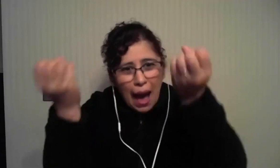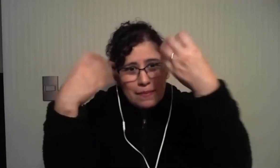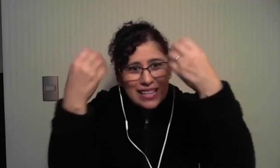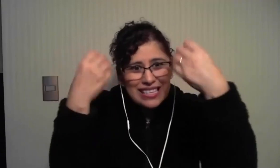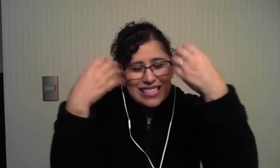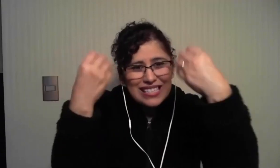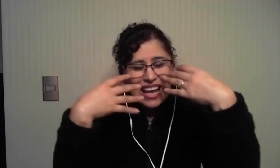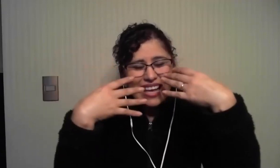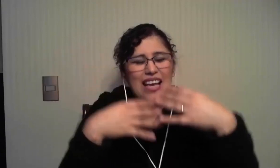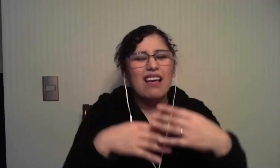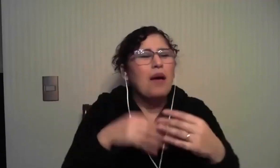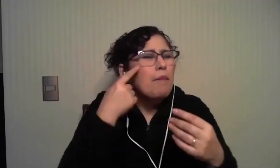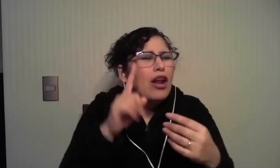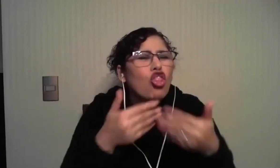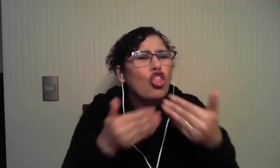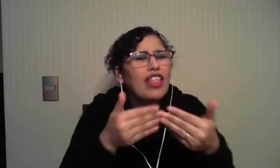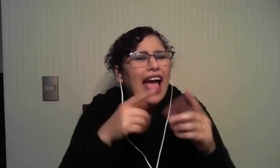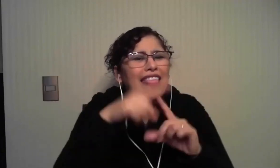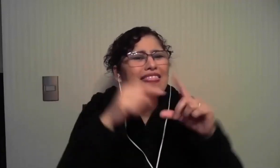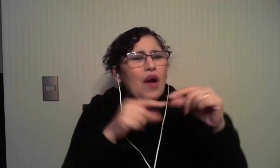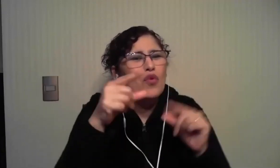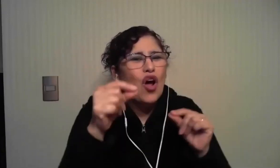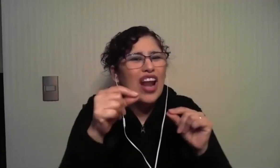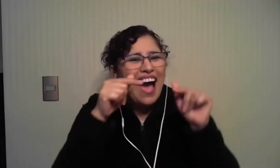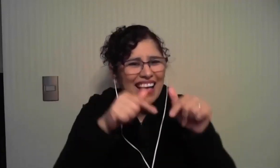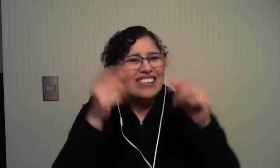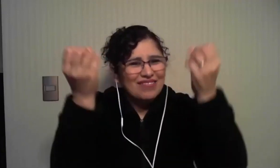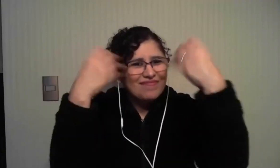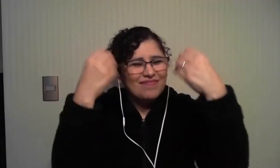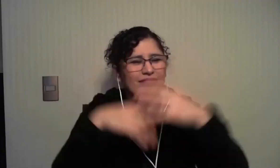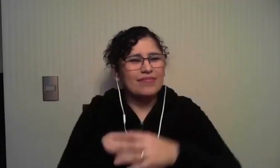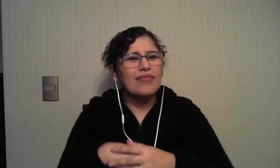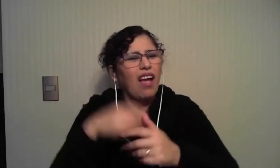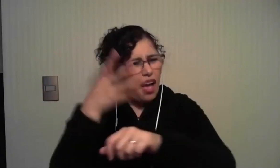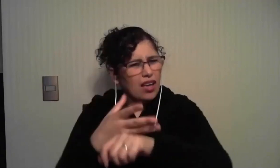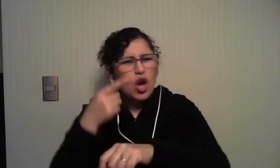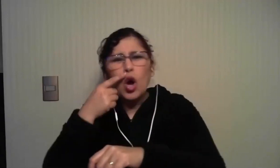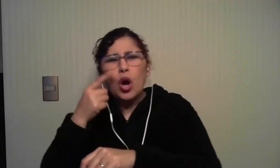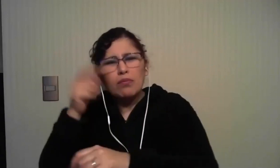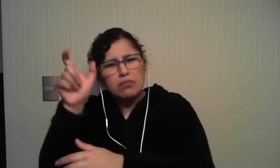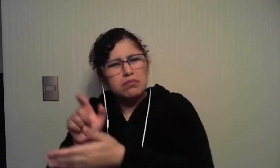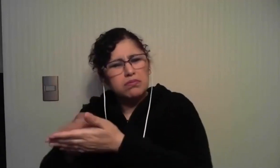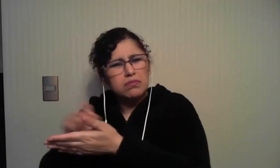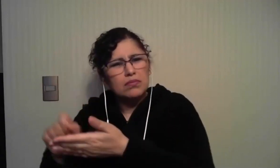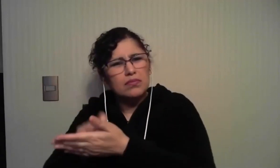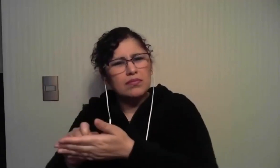neuronal, ¿ya? El señor, probablemente ustedes ya han leído sobre él, hay un libro que se llama Eric Kandel, que se ganó un